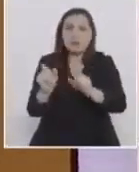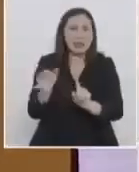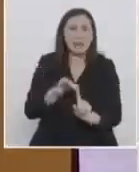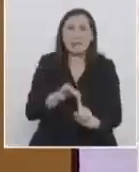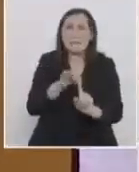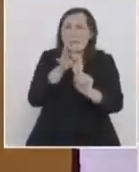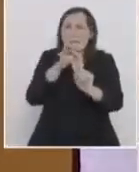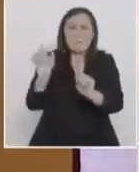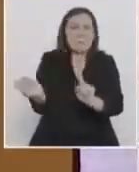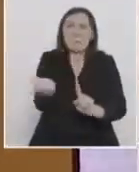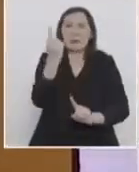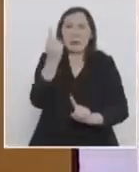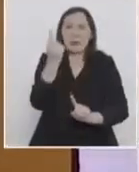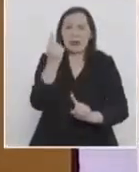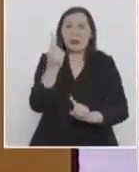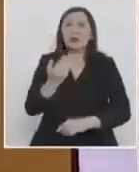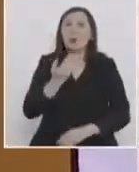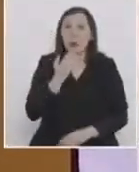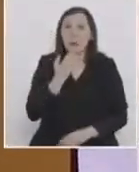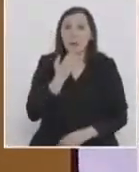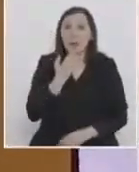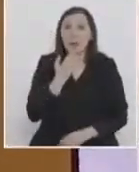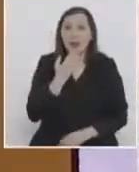prioridad primera, y también